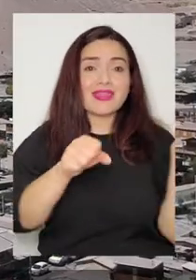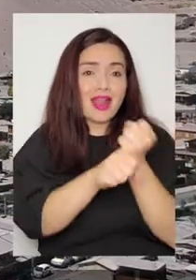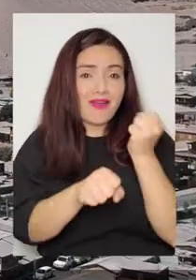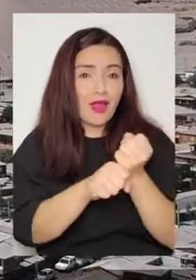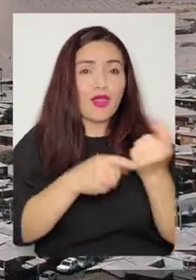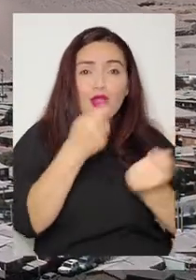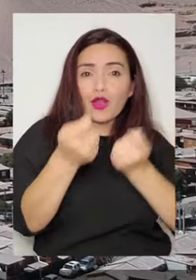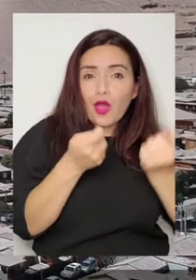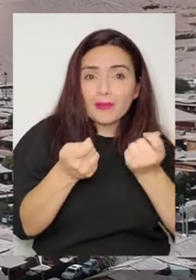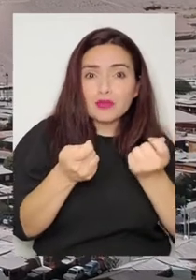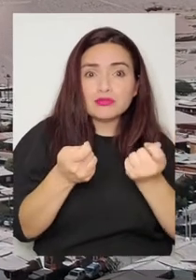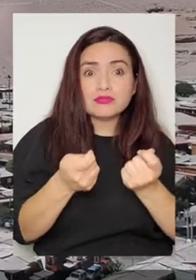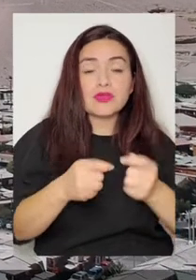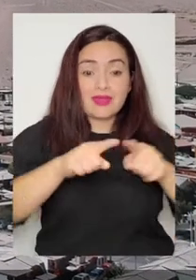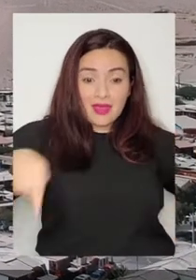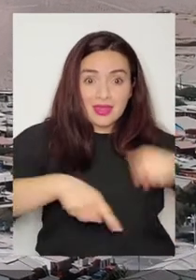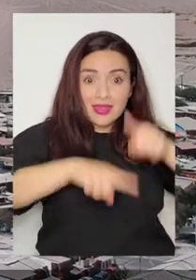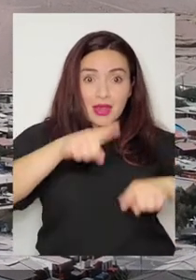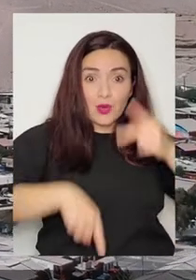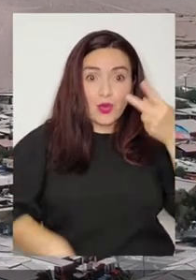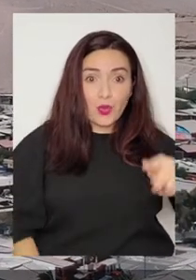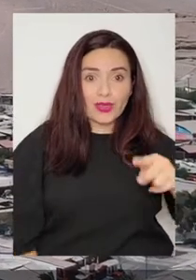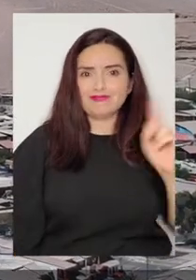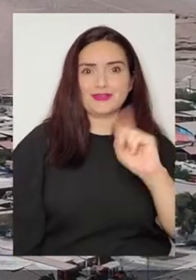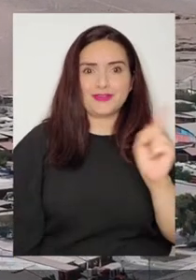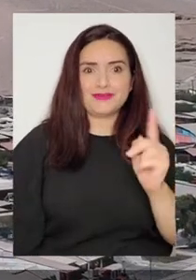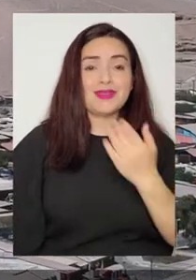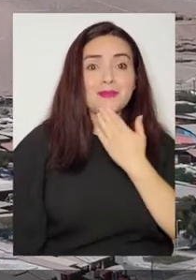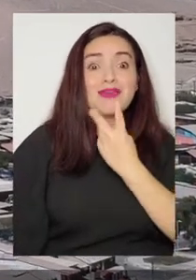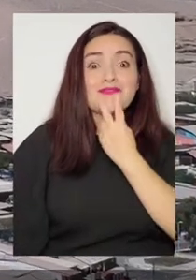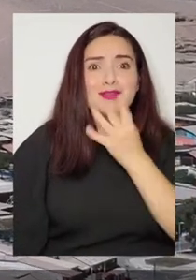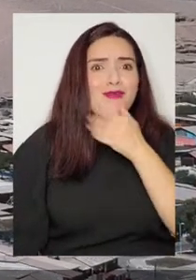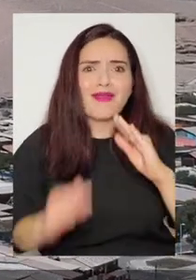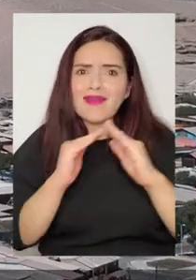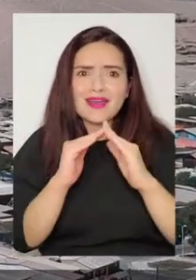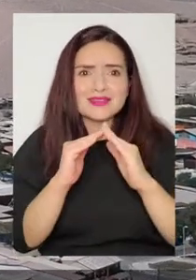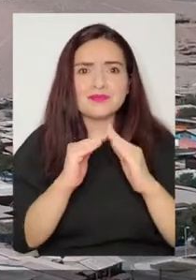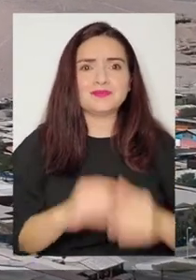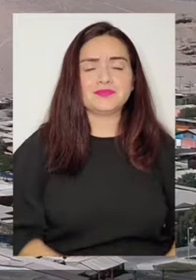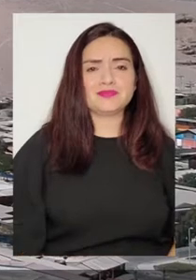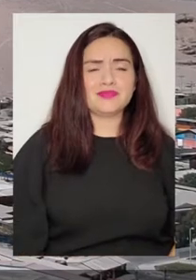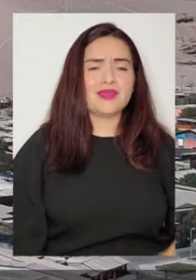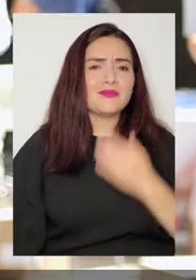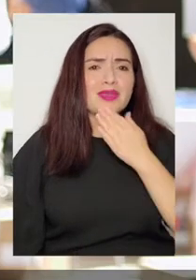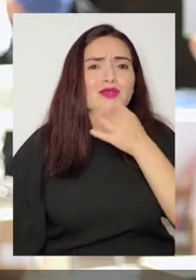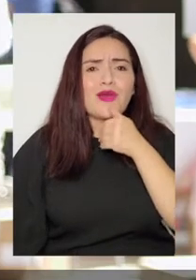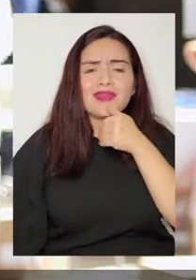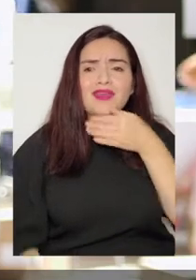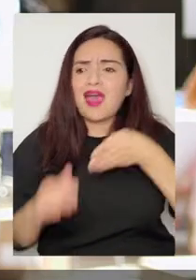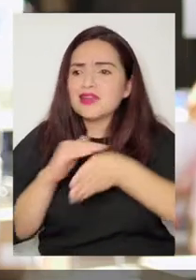dije anteriormente, sus actividades productivas, actividades económicas, y no son propietarios del terreno. También están viviendo y no tienen